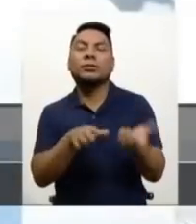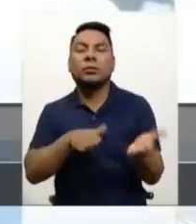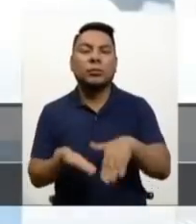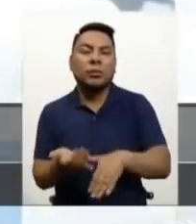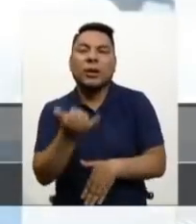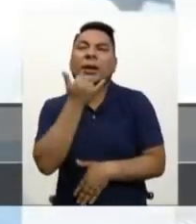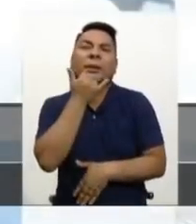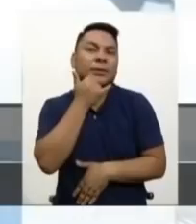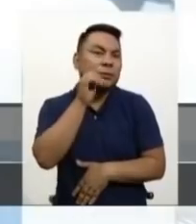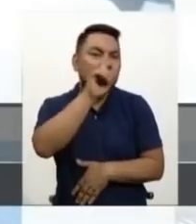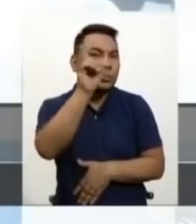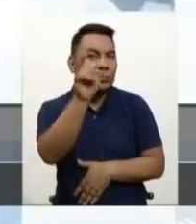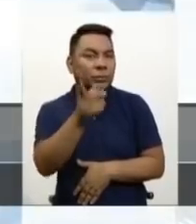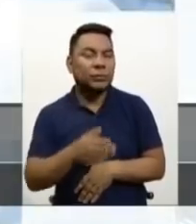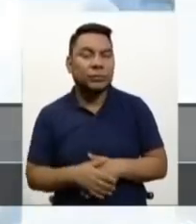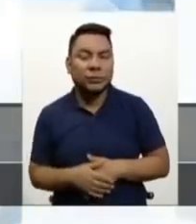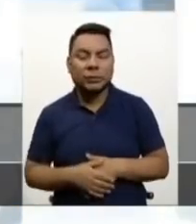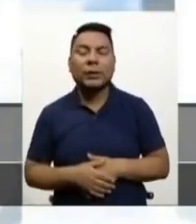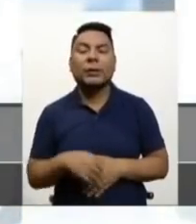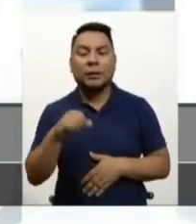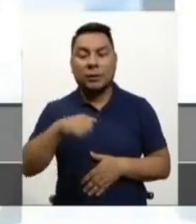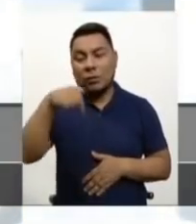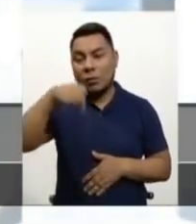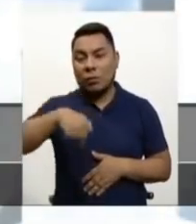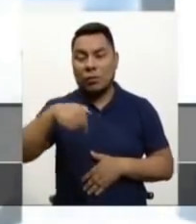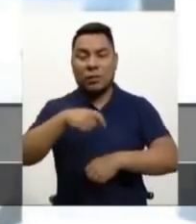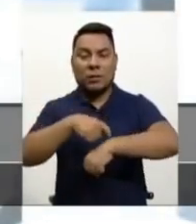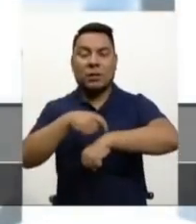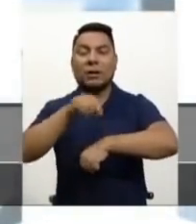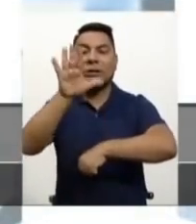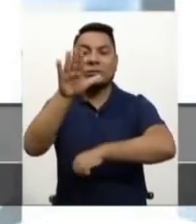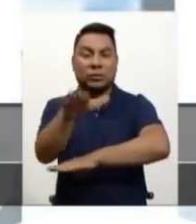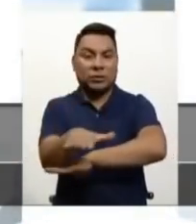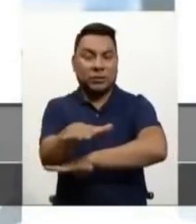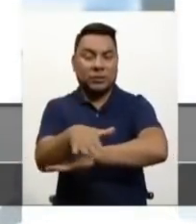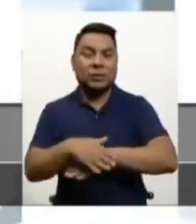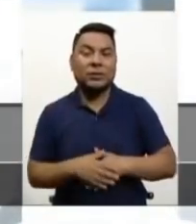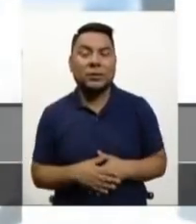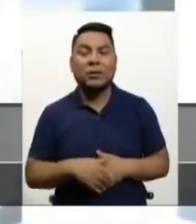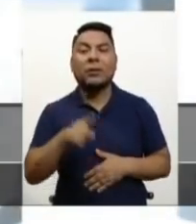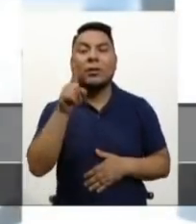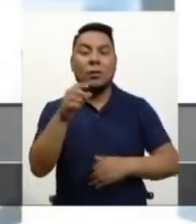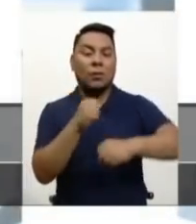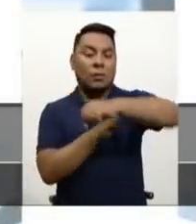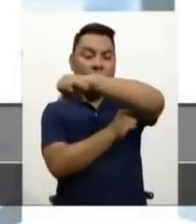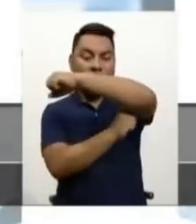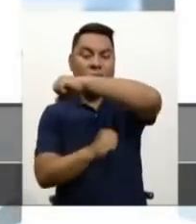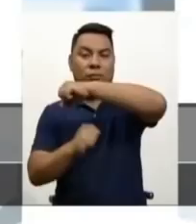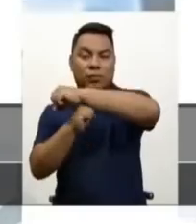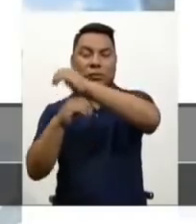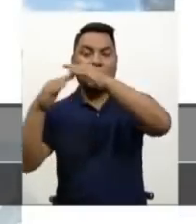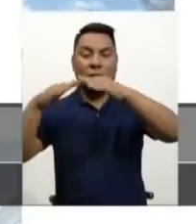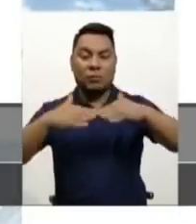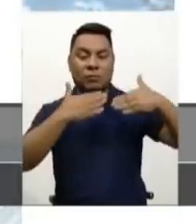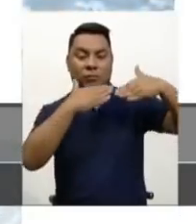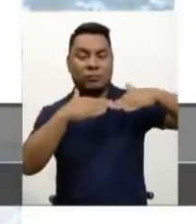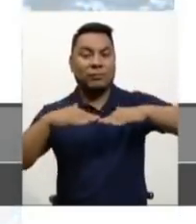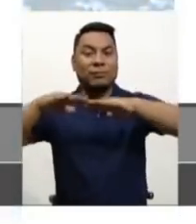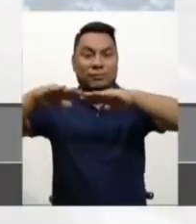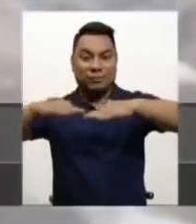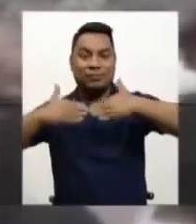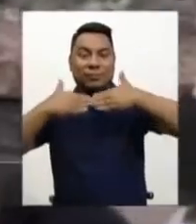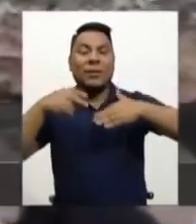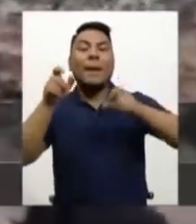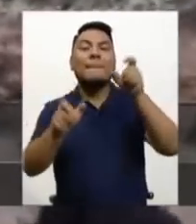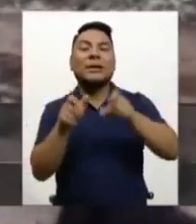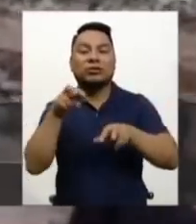pasó? Bueno, el día de hoy, al promediar las 5 de la tarde, un puente colgante, peatonal,